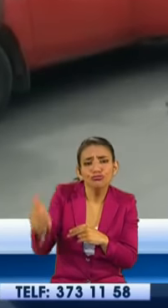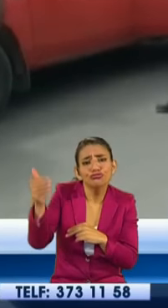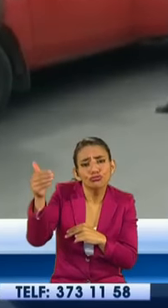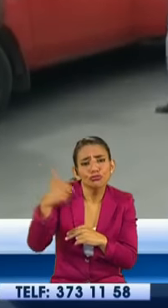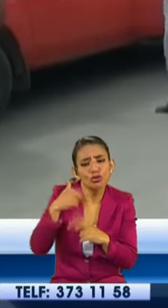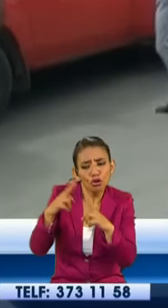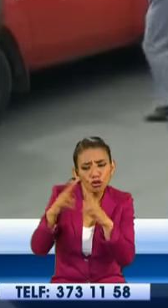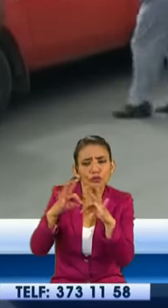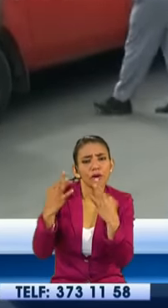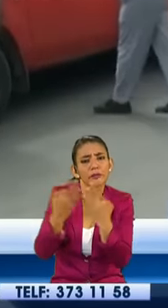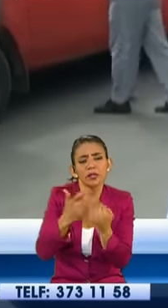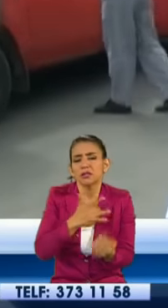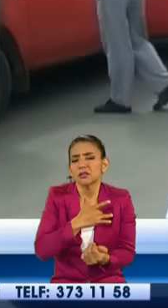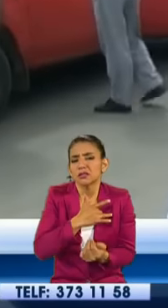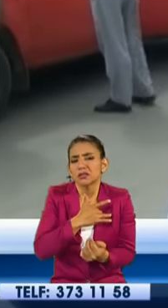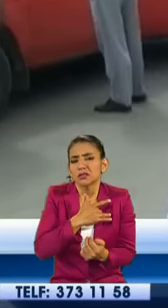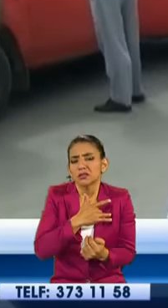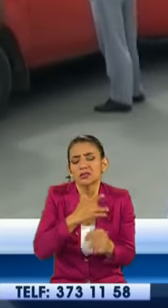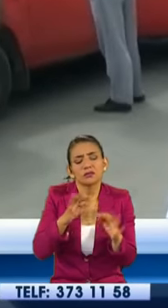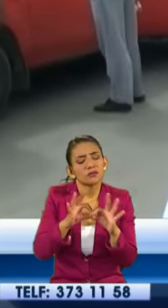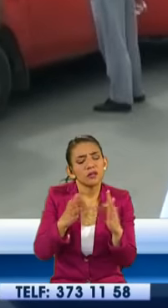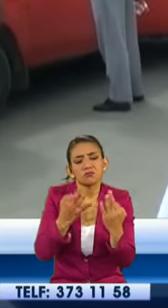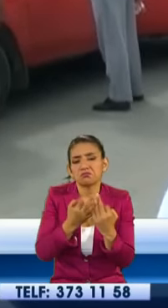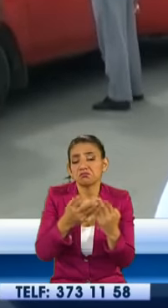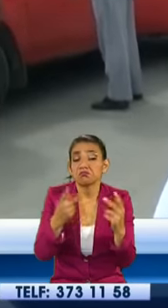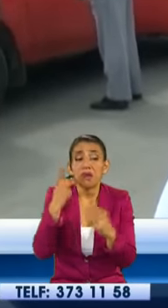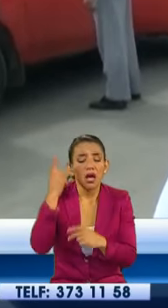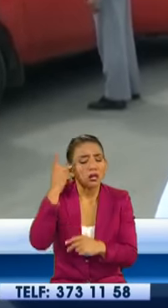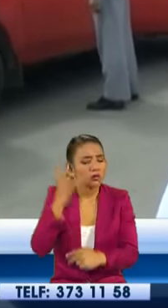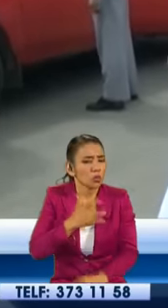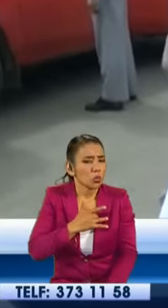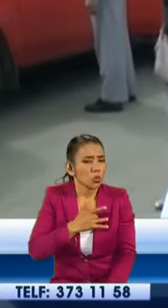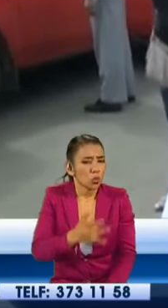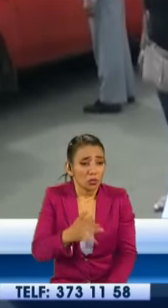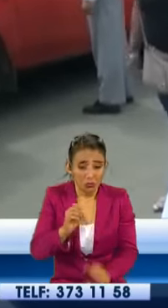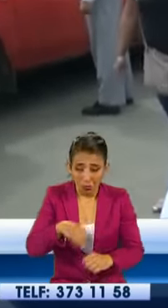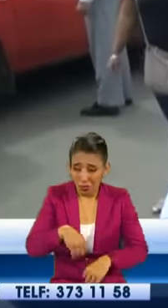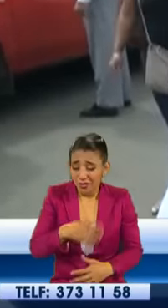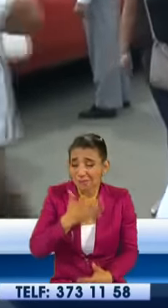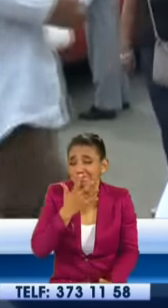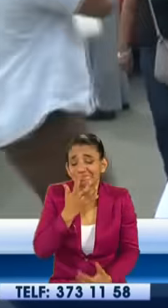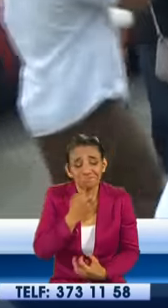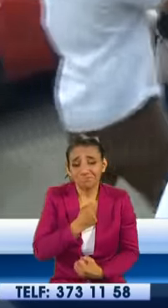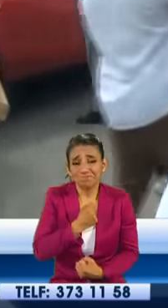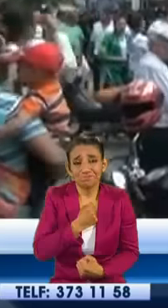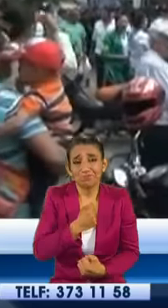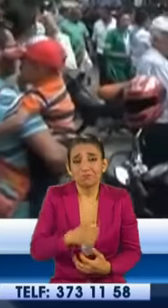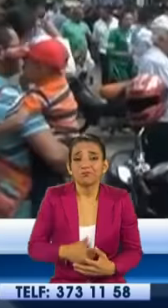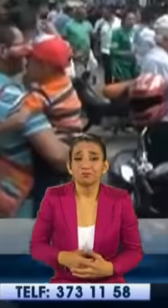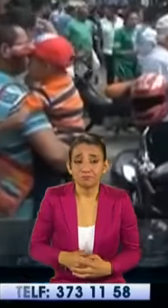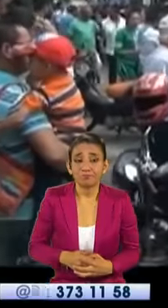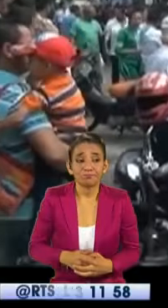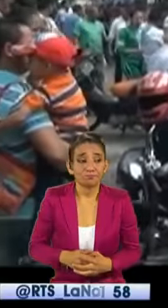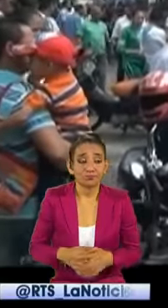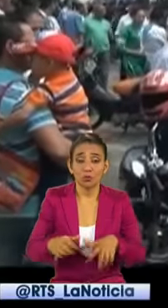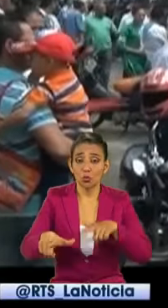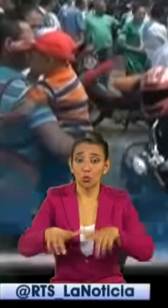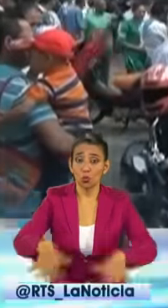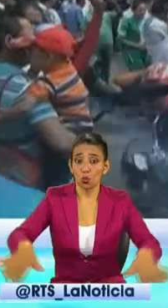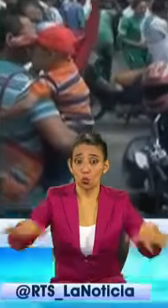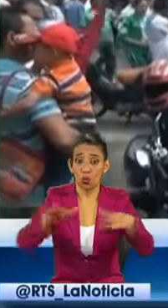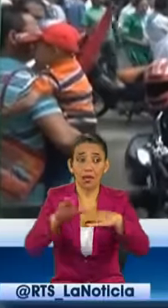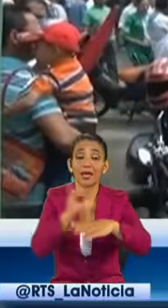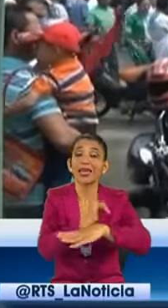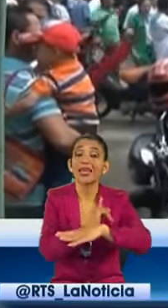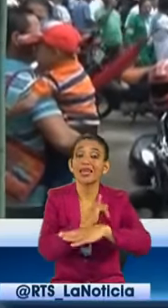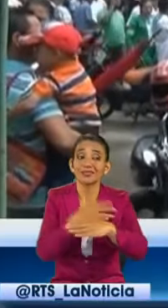desgracia para ellos, para los padres más que todo, un dolor que no podemos decirlo con palabras. En el sector La Venus, en la iglesia a